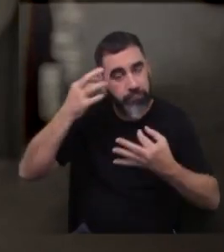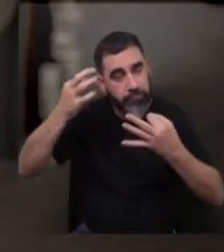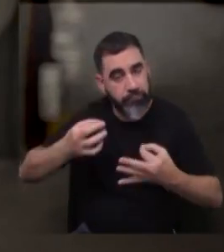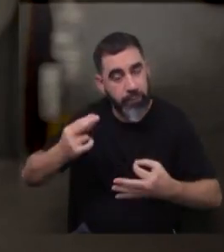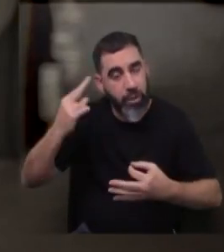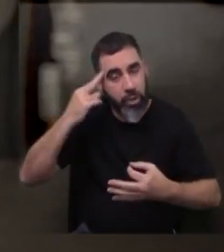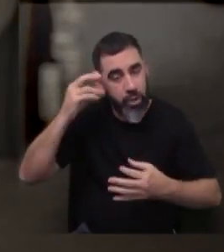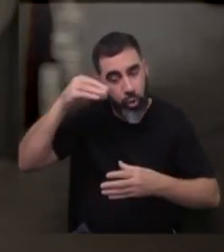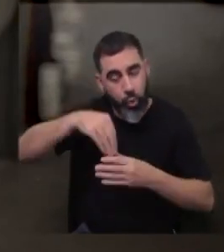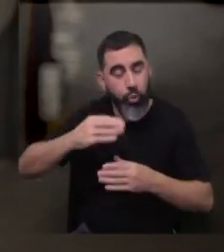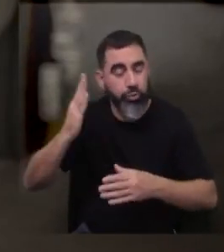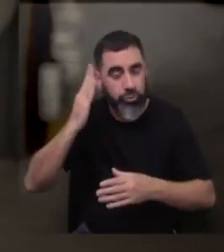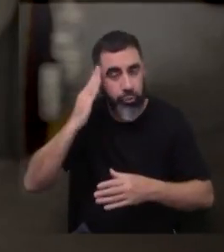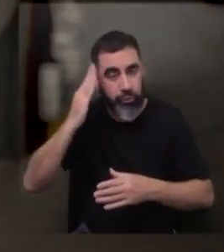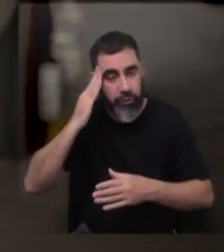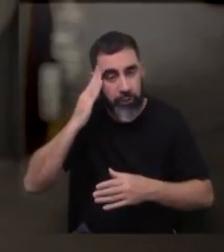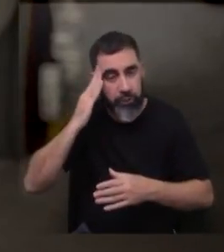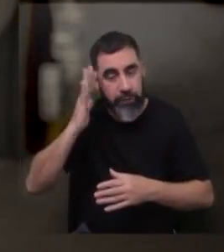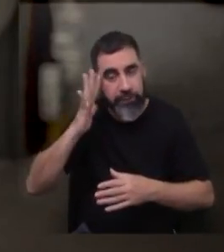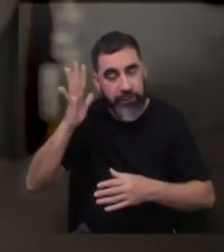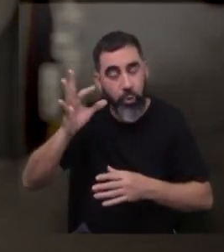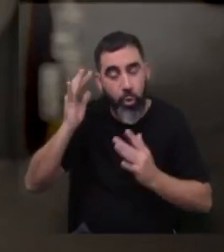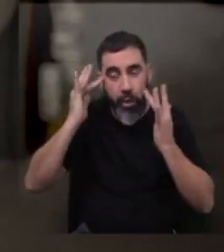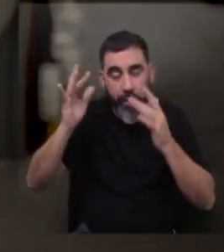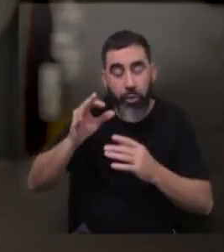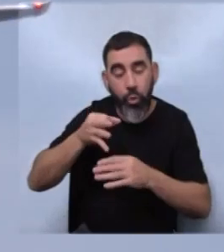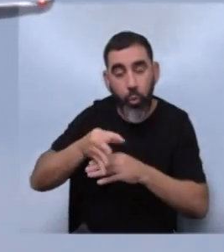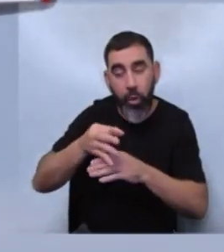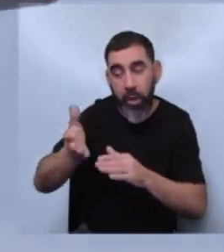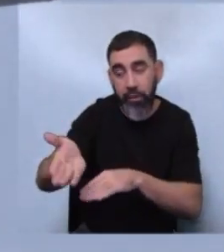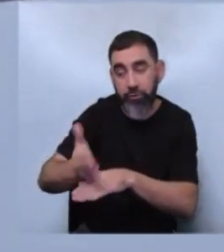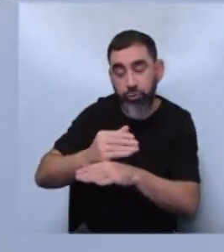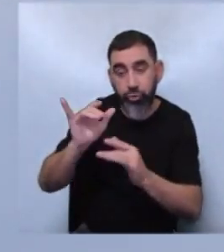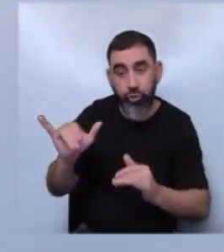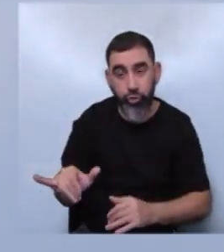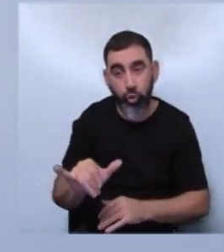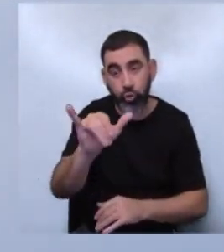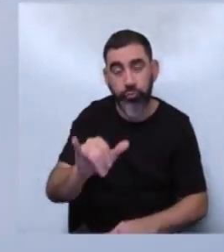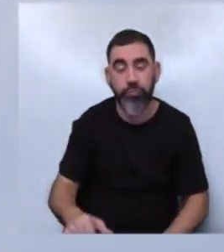ya lo teníamos entrenado con la psicoeducación del vuelo que hicimos antes.